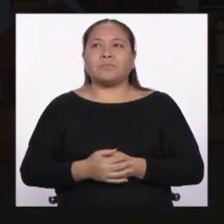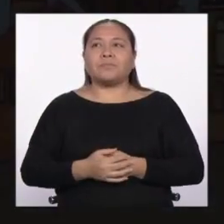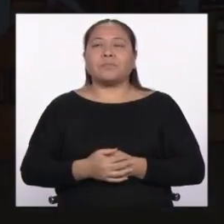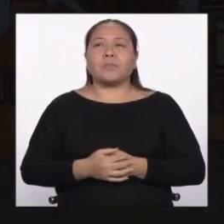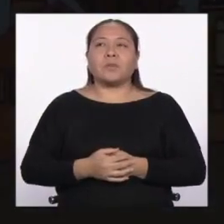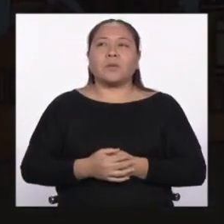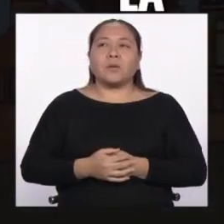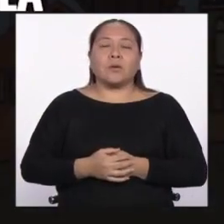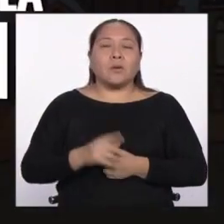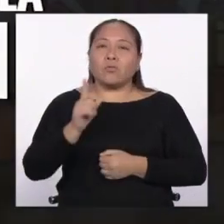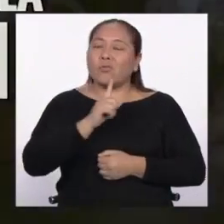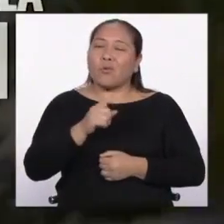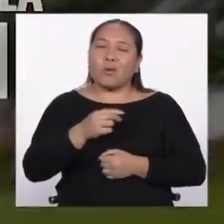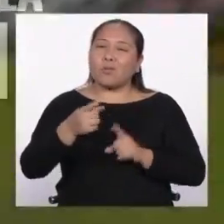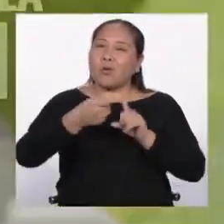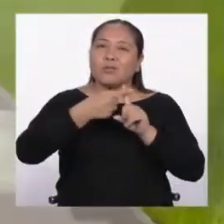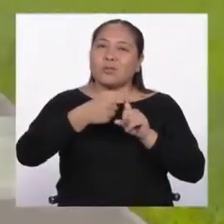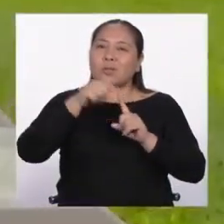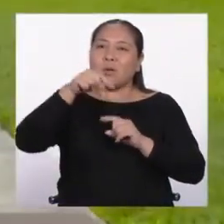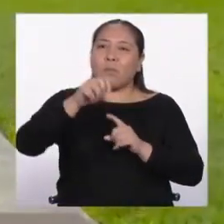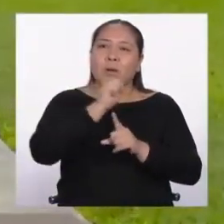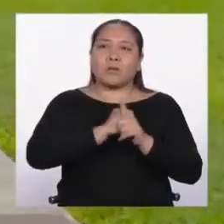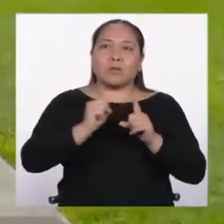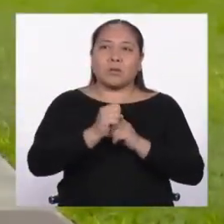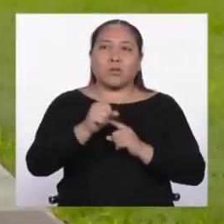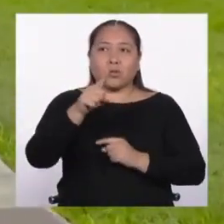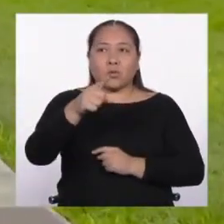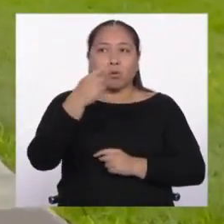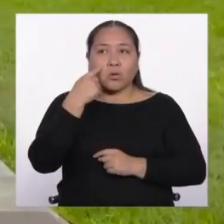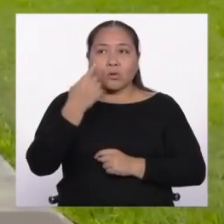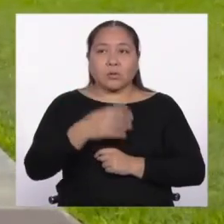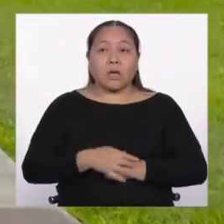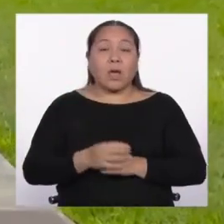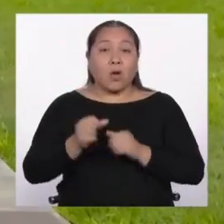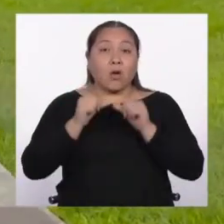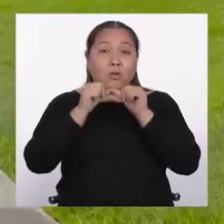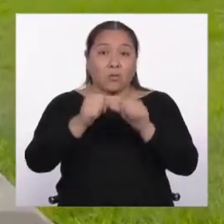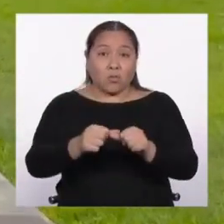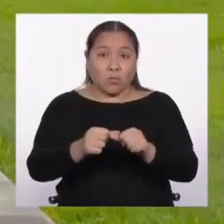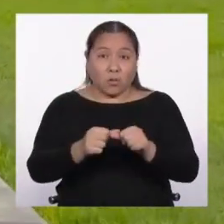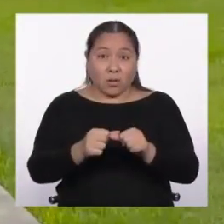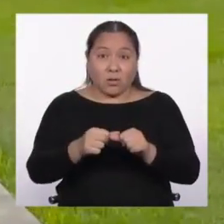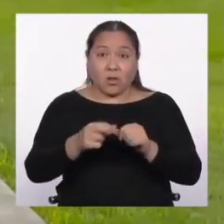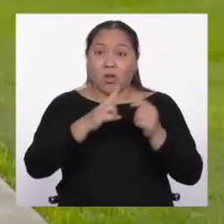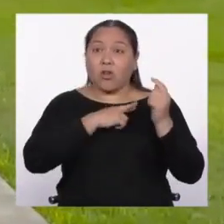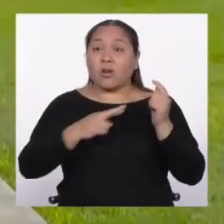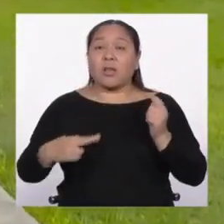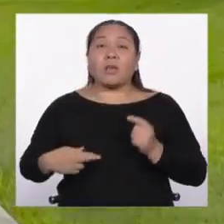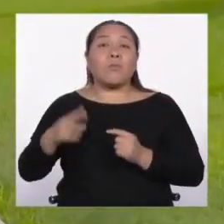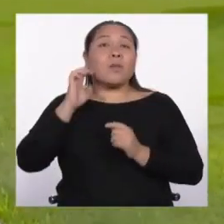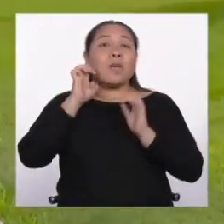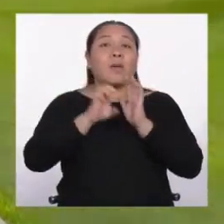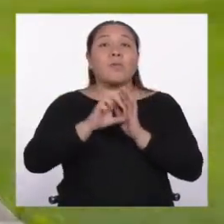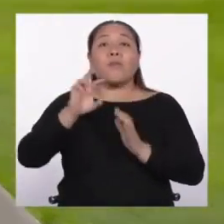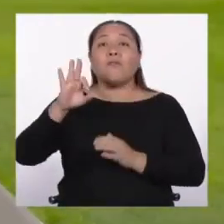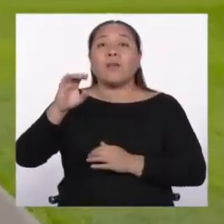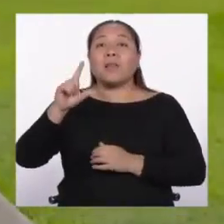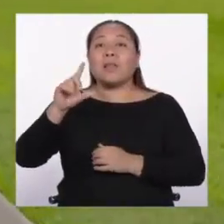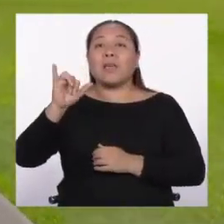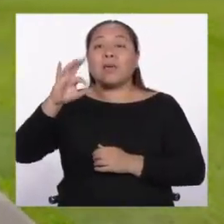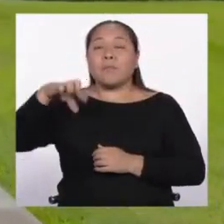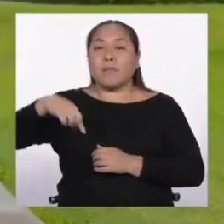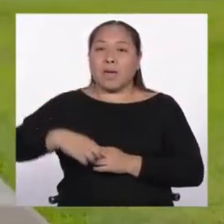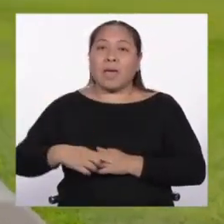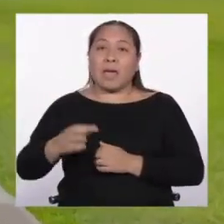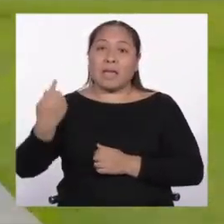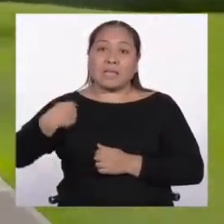ser algo muy positivo para la sociedad. Como sabrás, aún existen reyes en algunas partes de Europa, como el rey Felipe en España o el rey Guillermo en